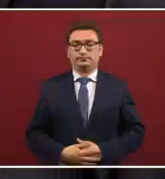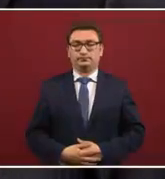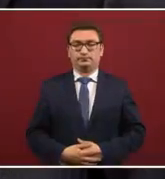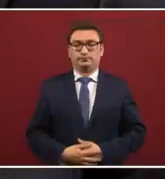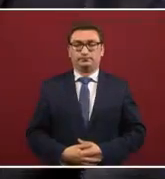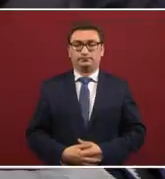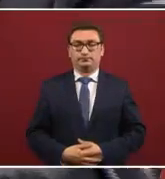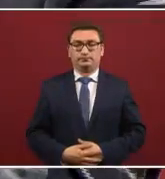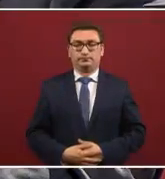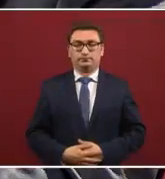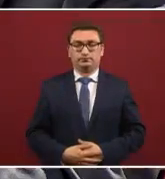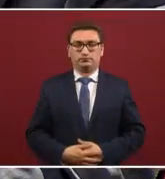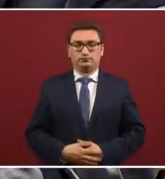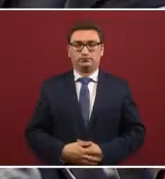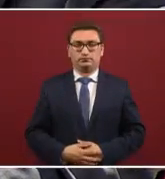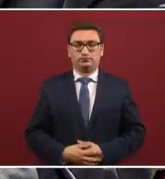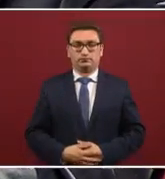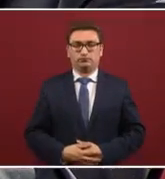justicia.